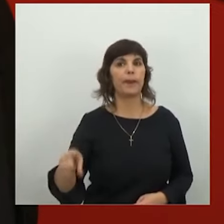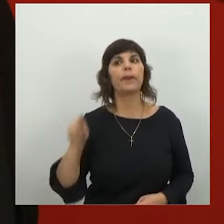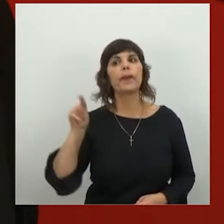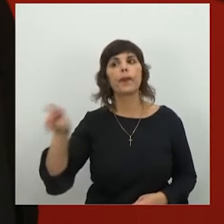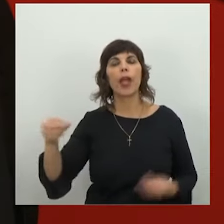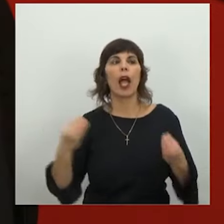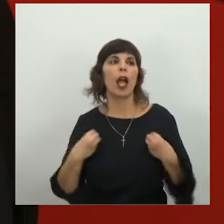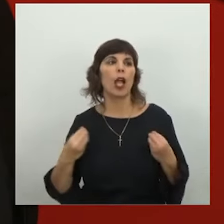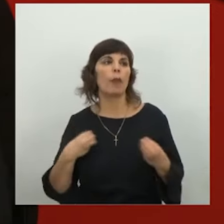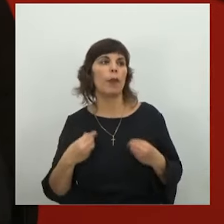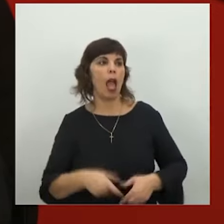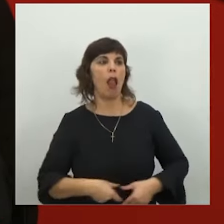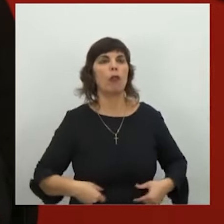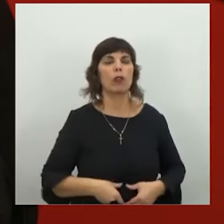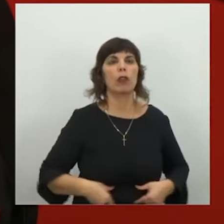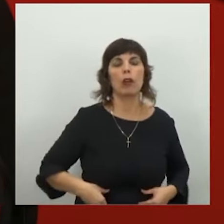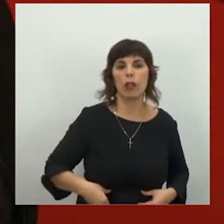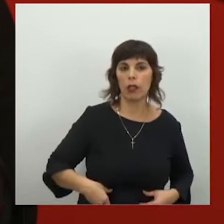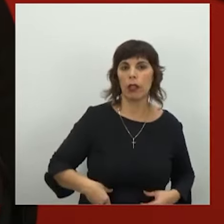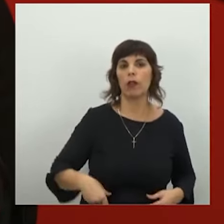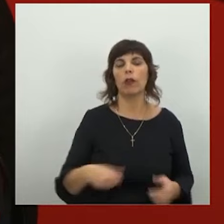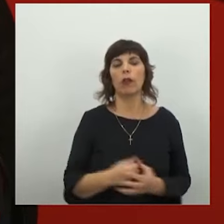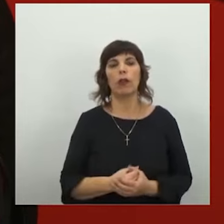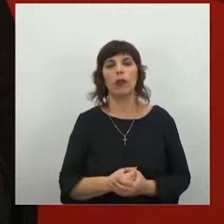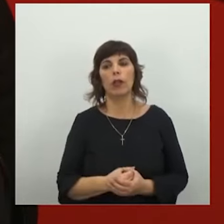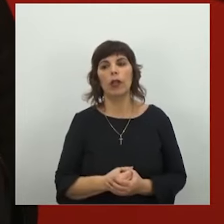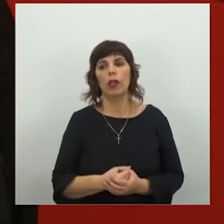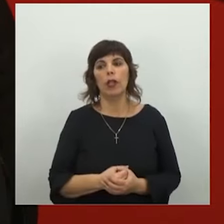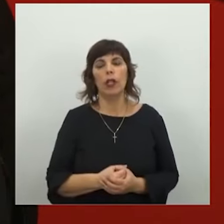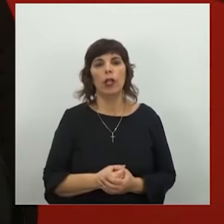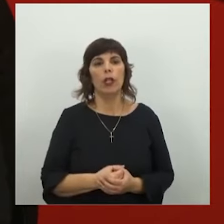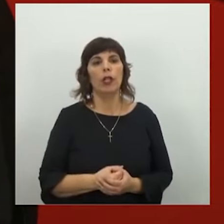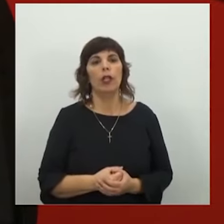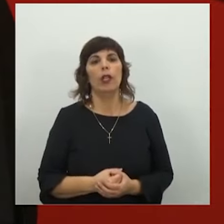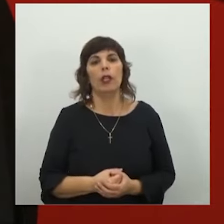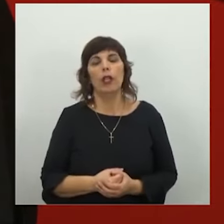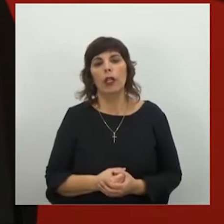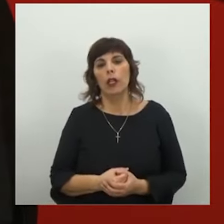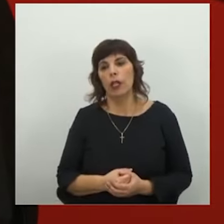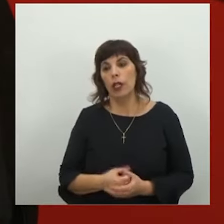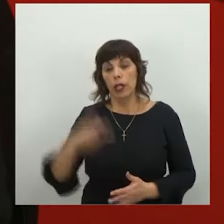los sacerdotes, porque estaba el tabernáculo de Moisés, el arca.